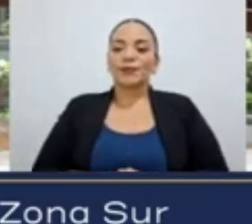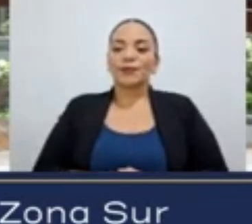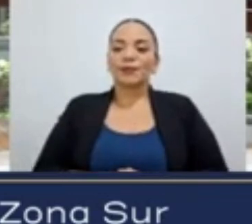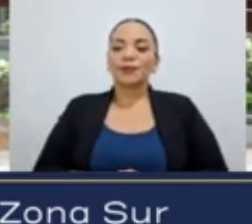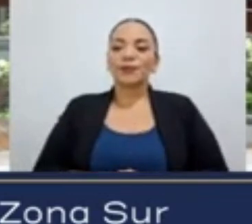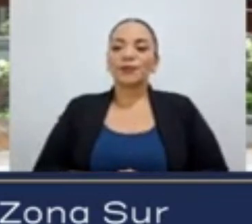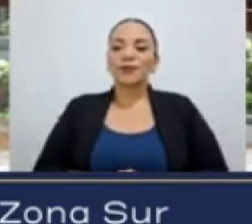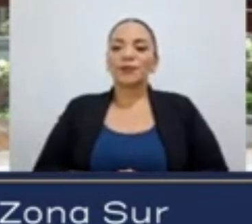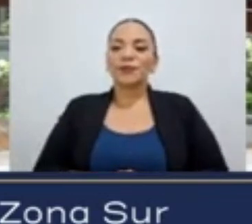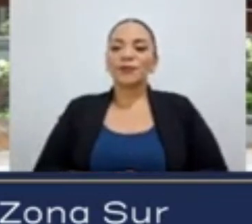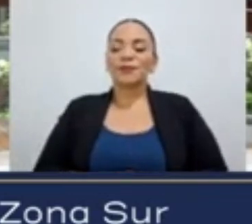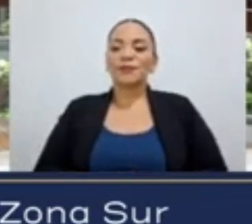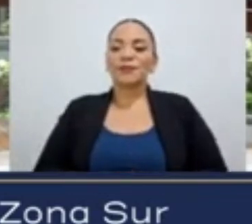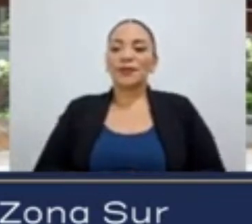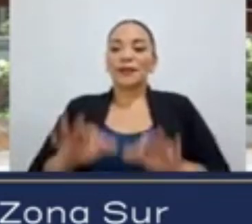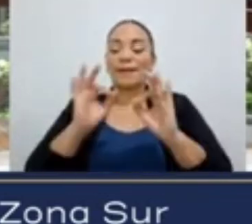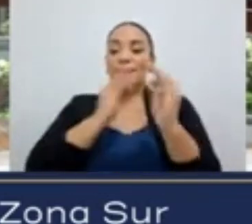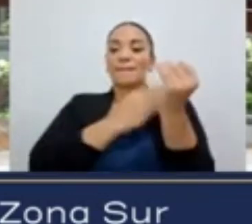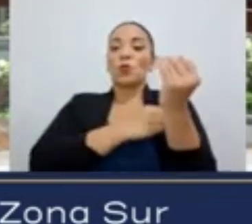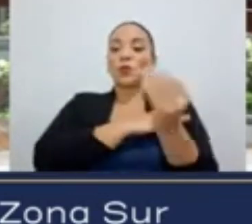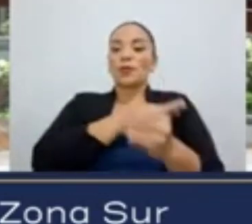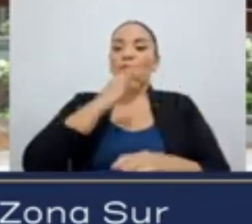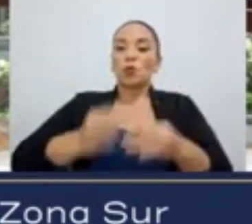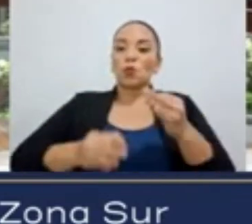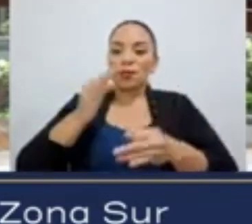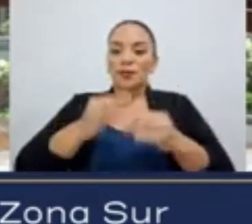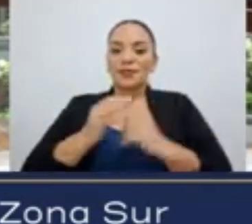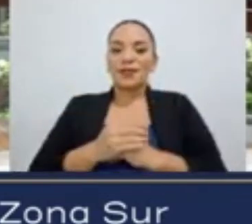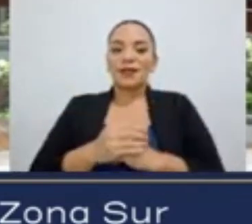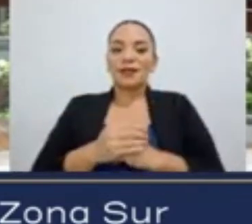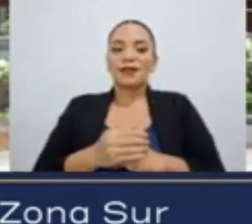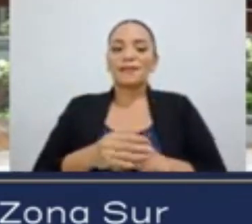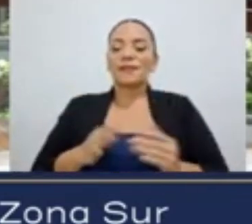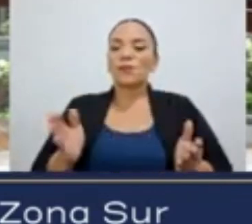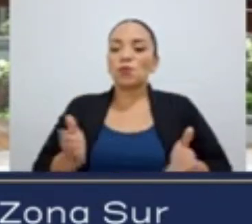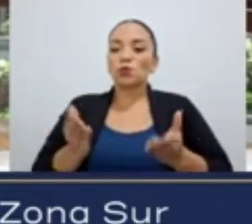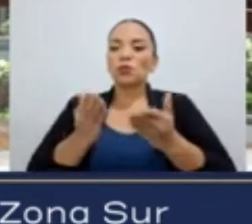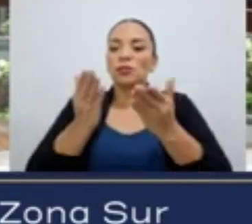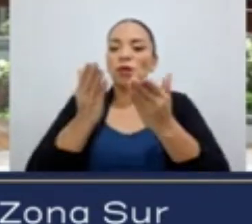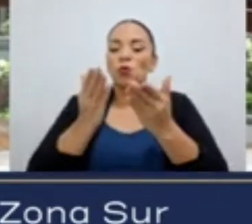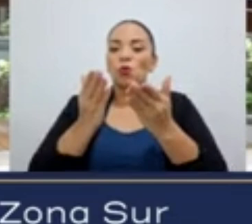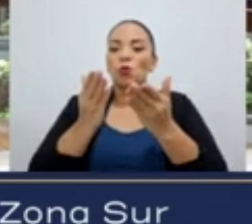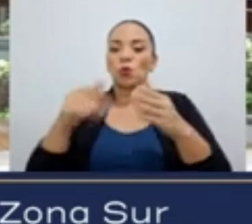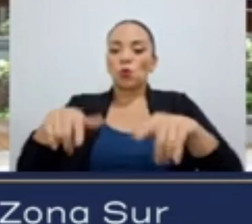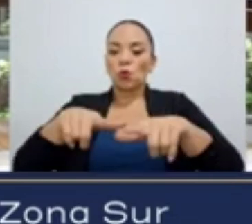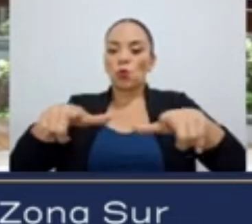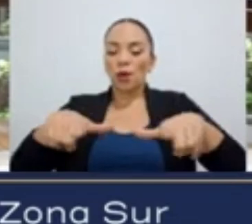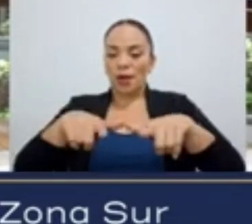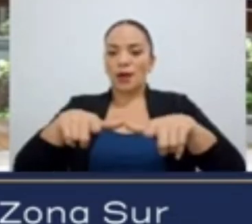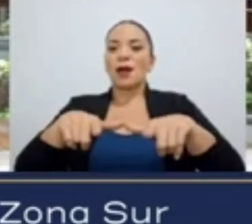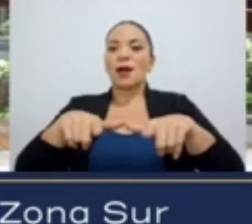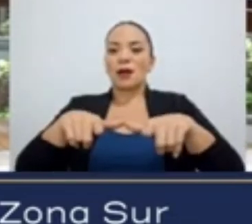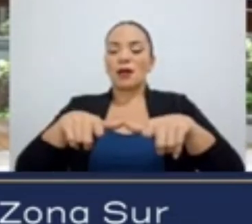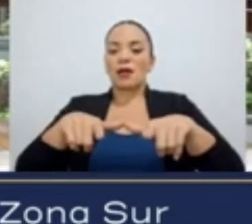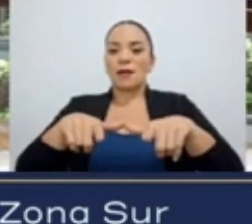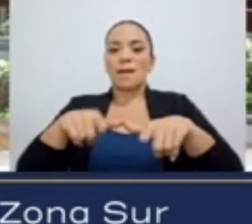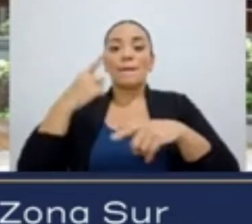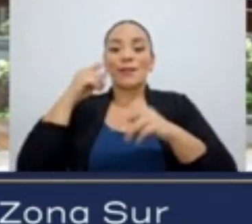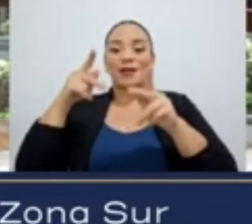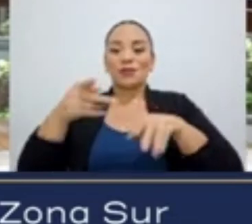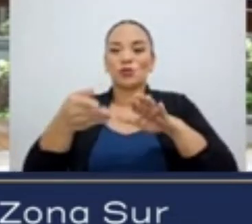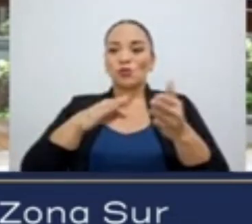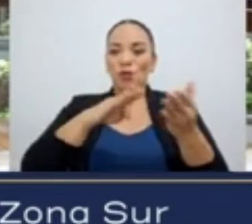Bueno, el Poder Judicial ha venido impulsando un complejo forense en Buenos Aires de Punta